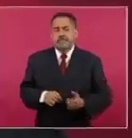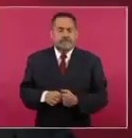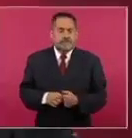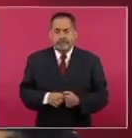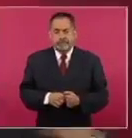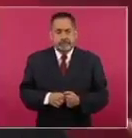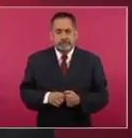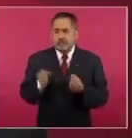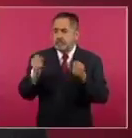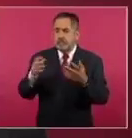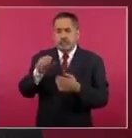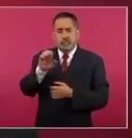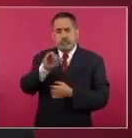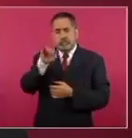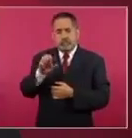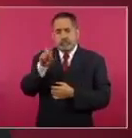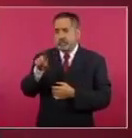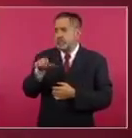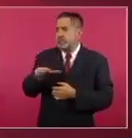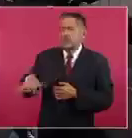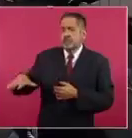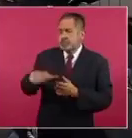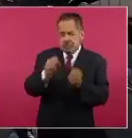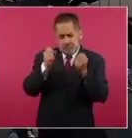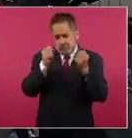y muchos ejidos